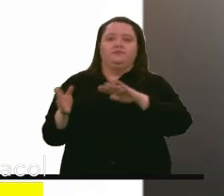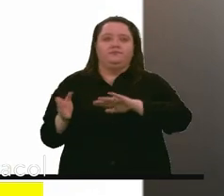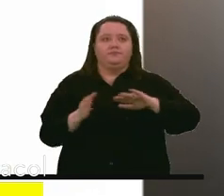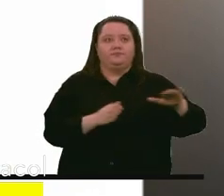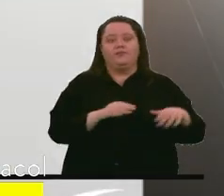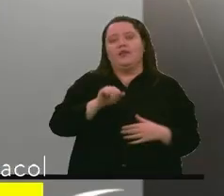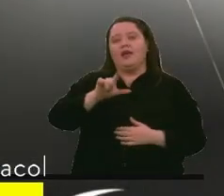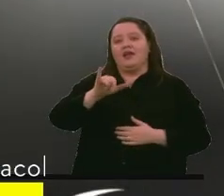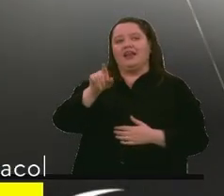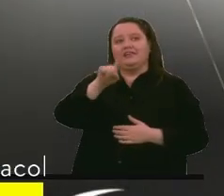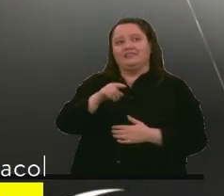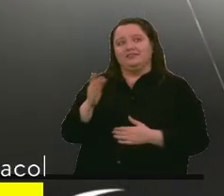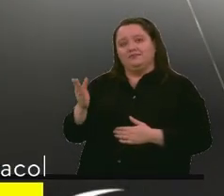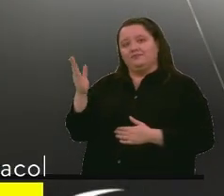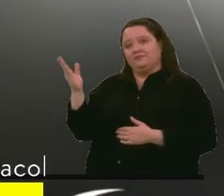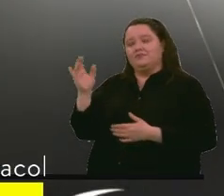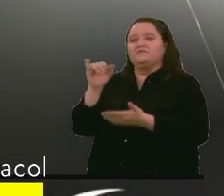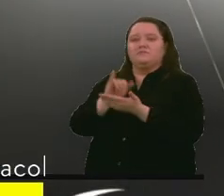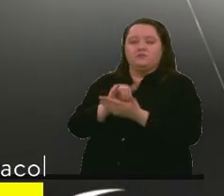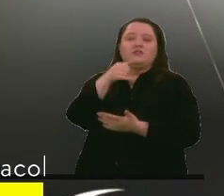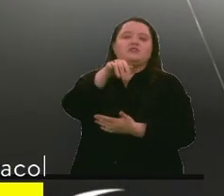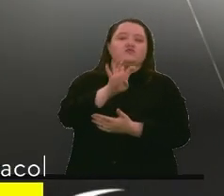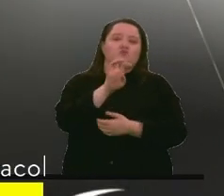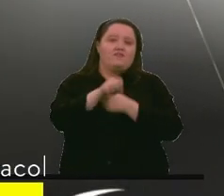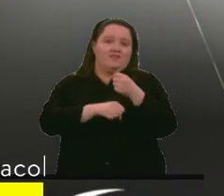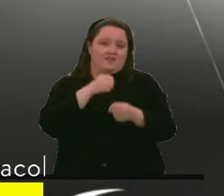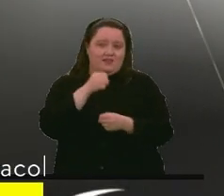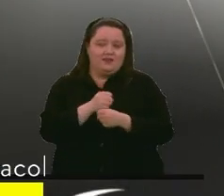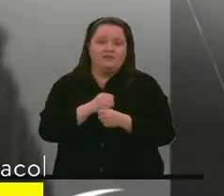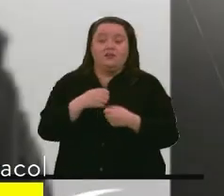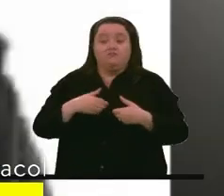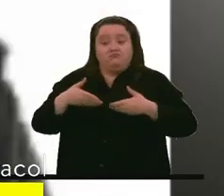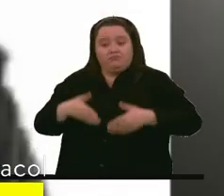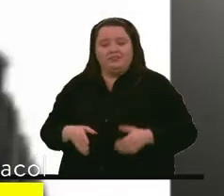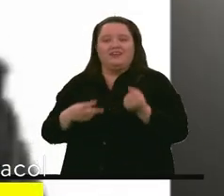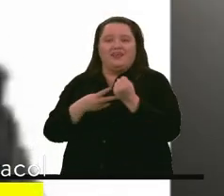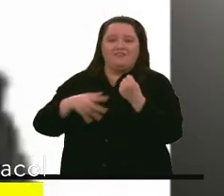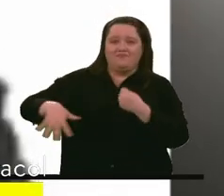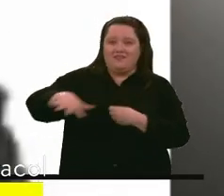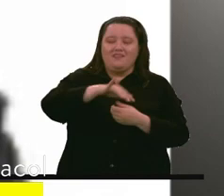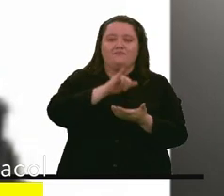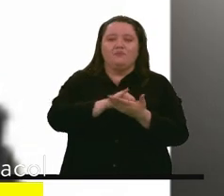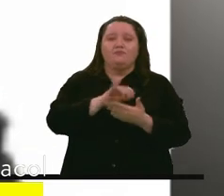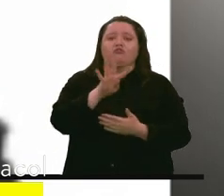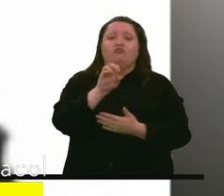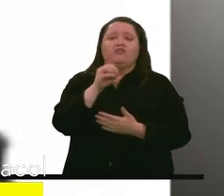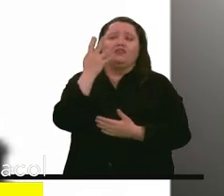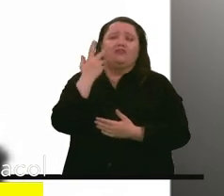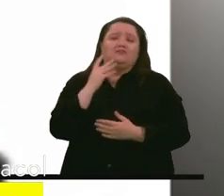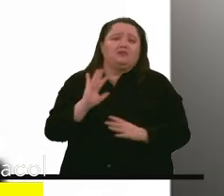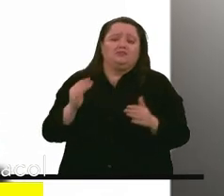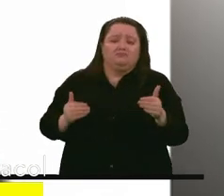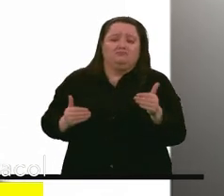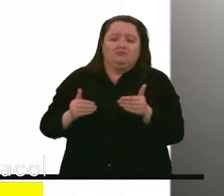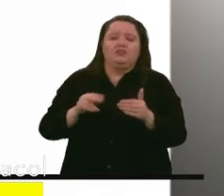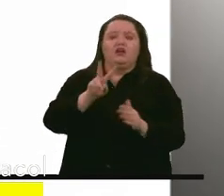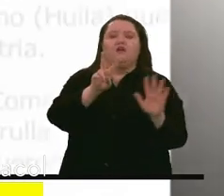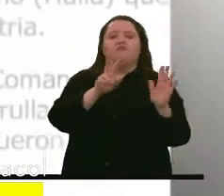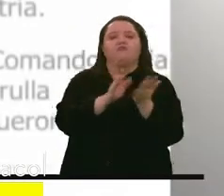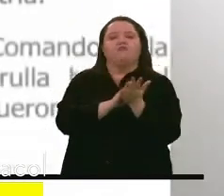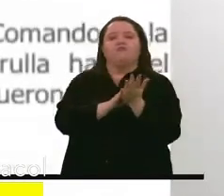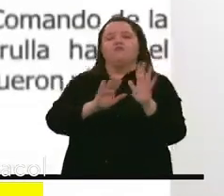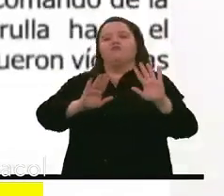También Arles Mauricio Pascuas Figueroa, de 19 años, oriundo de Neiva, con no más de 90 días en el cargo y 7